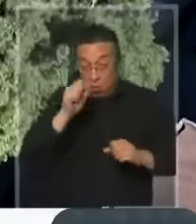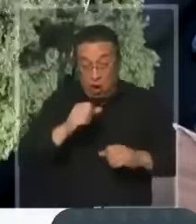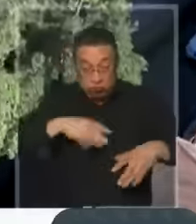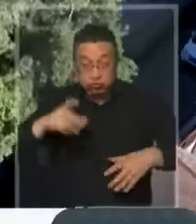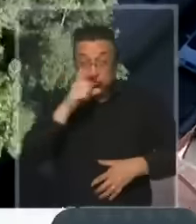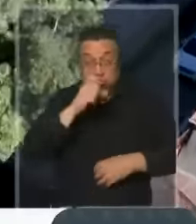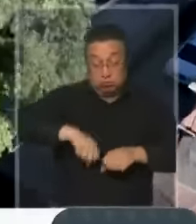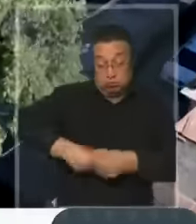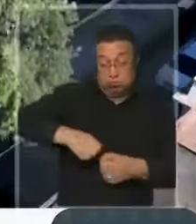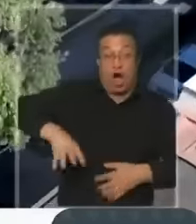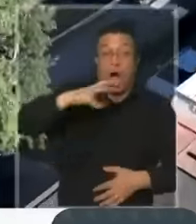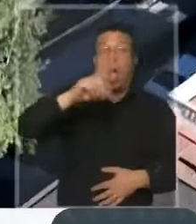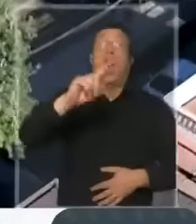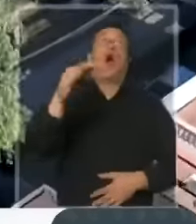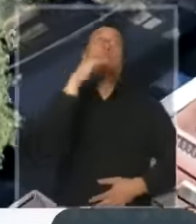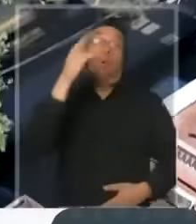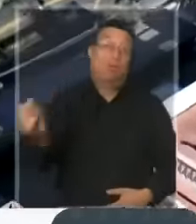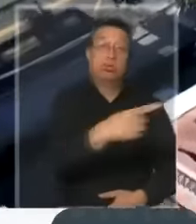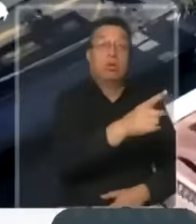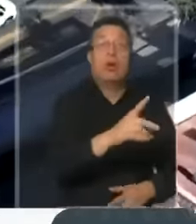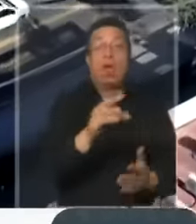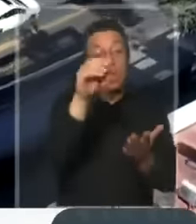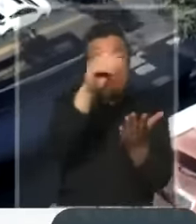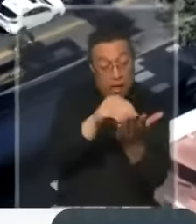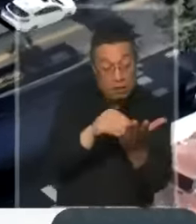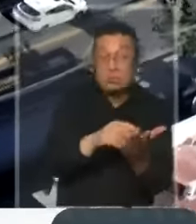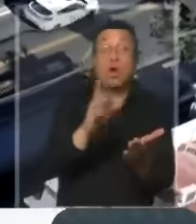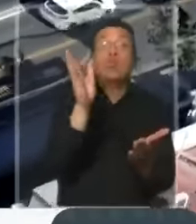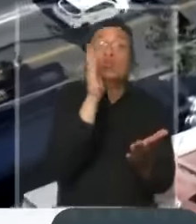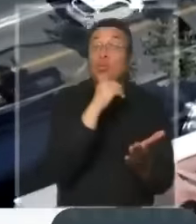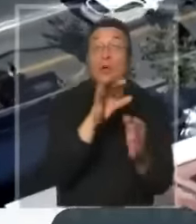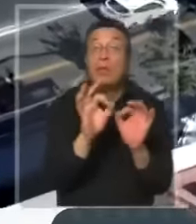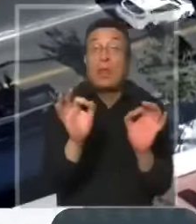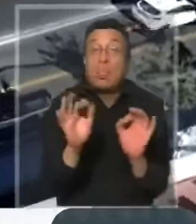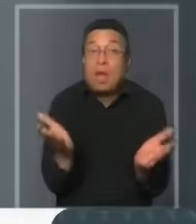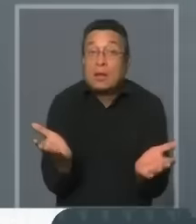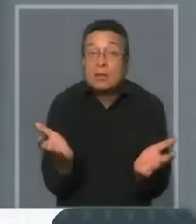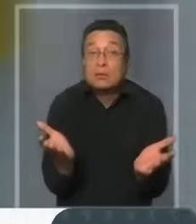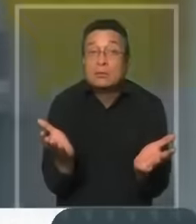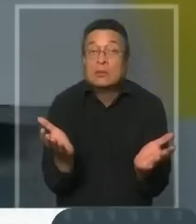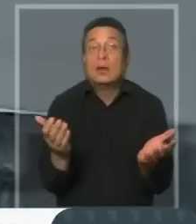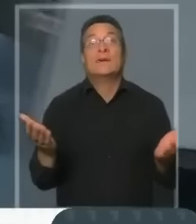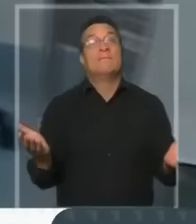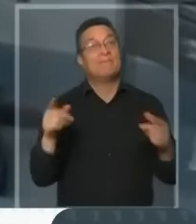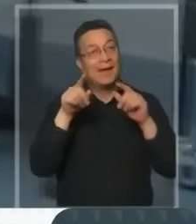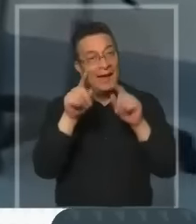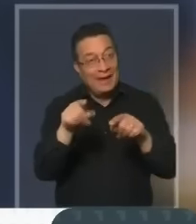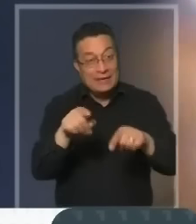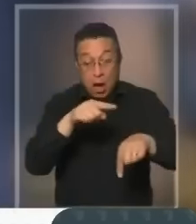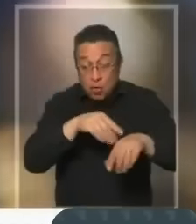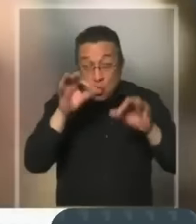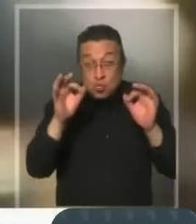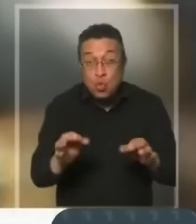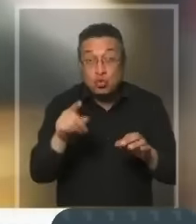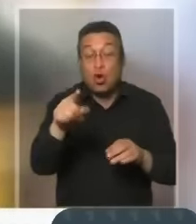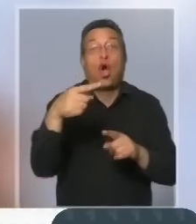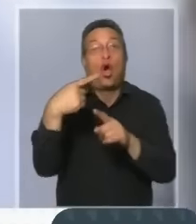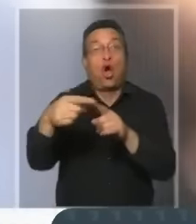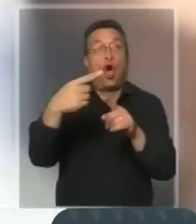derivada de la fractura, diagnóstico que debiera quedar claramente establecido. En ese mismo momento, había